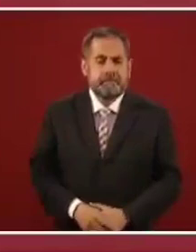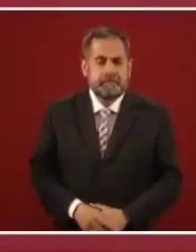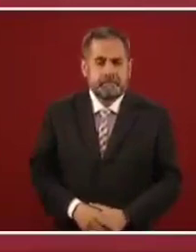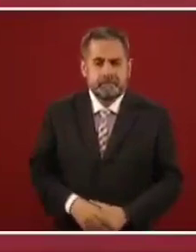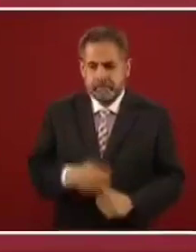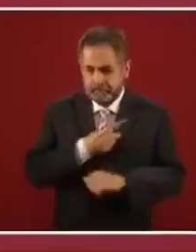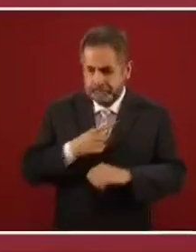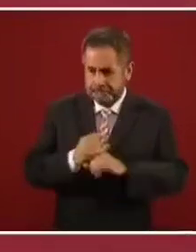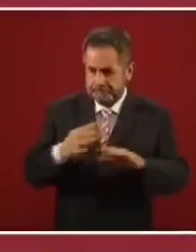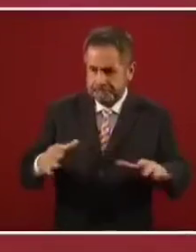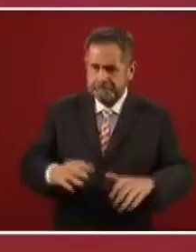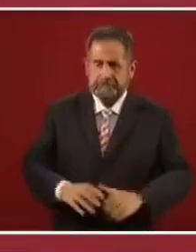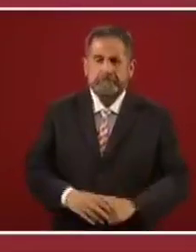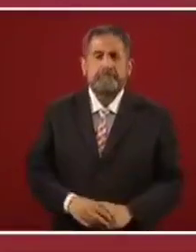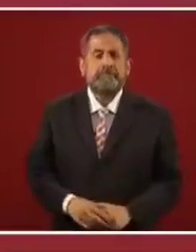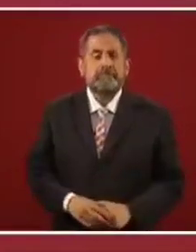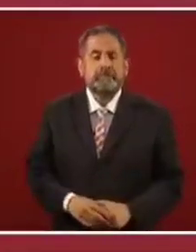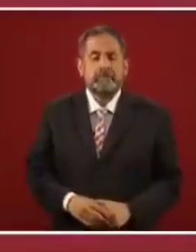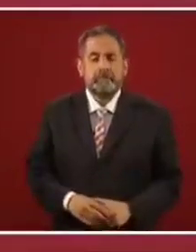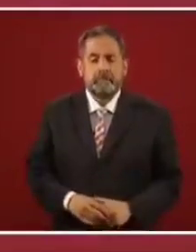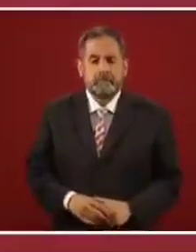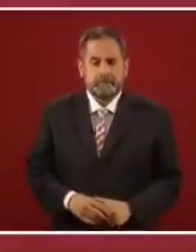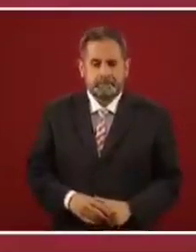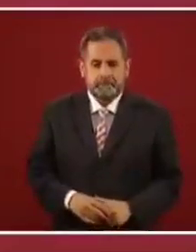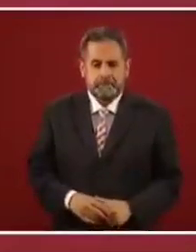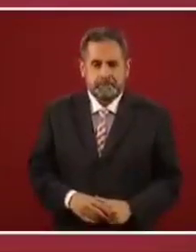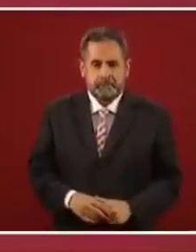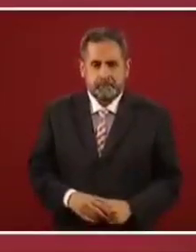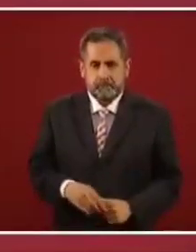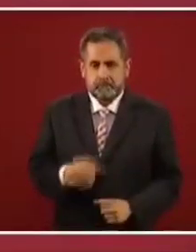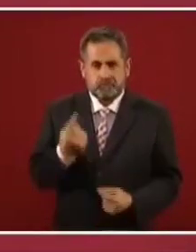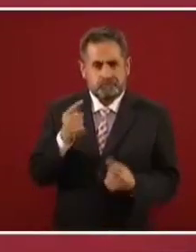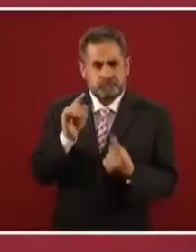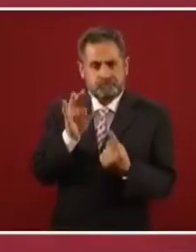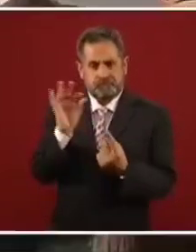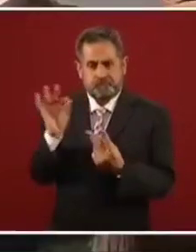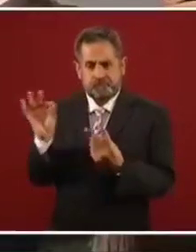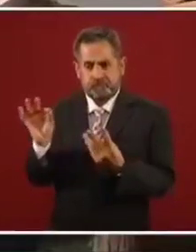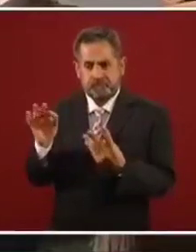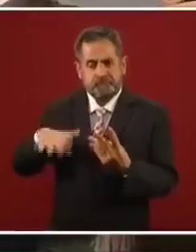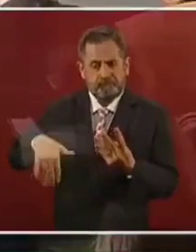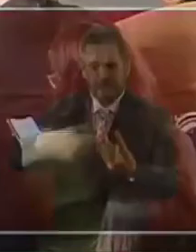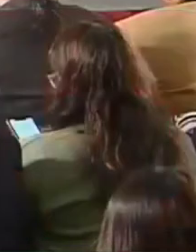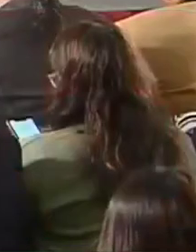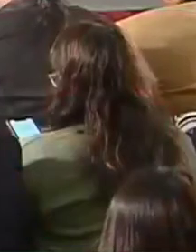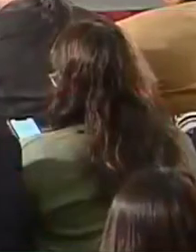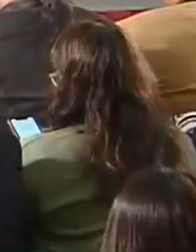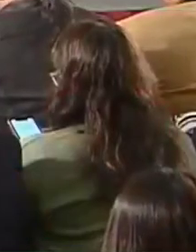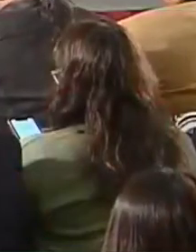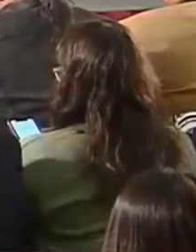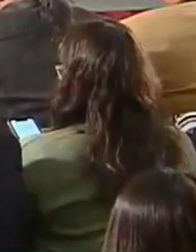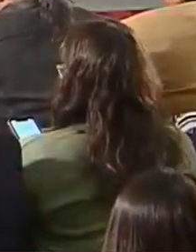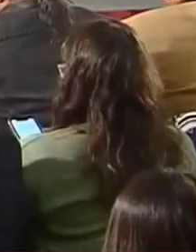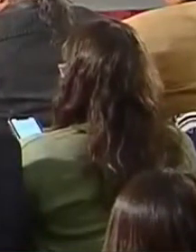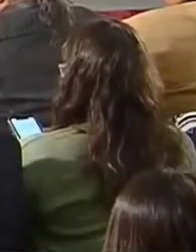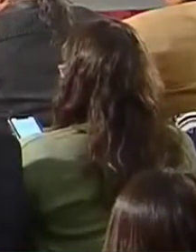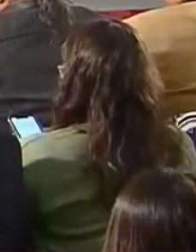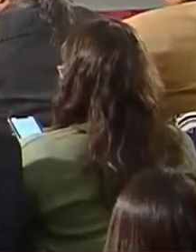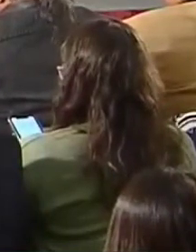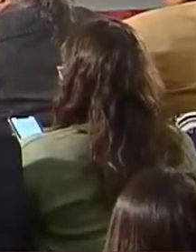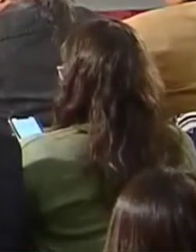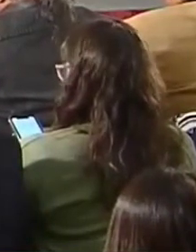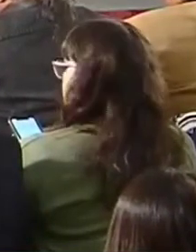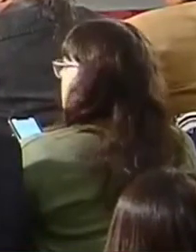Tenemos que informar. Bueno, una opción es, como se dijo el día que se